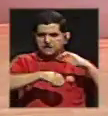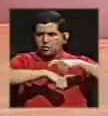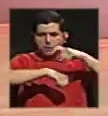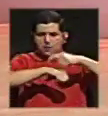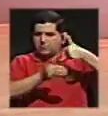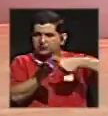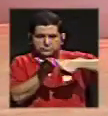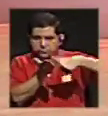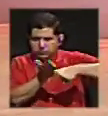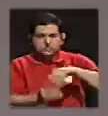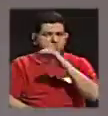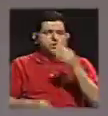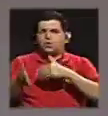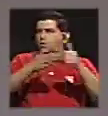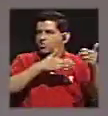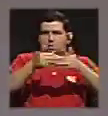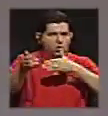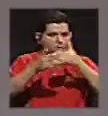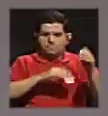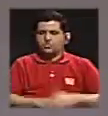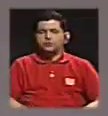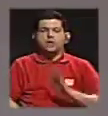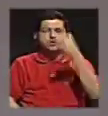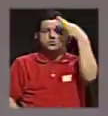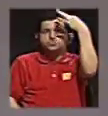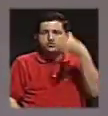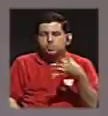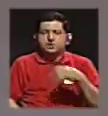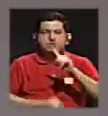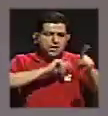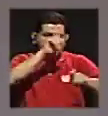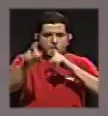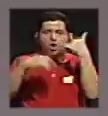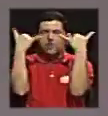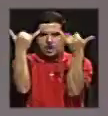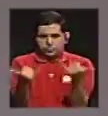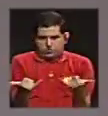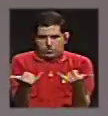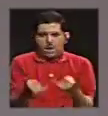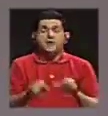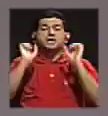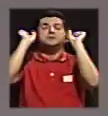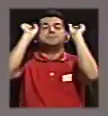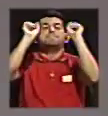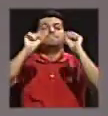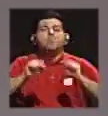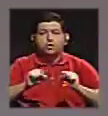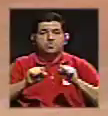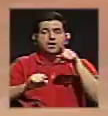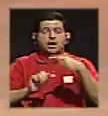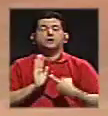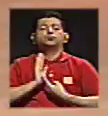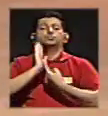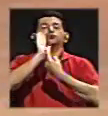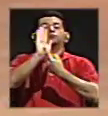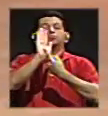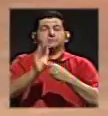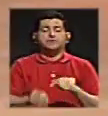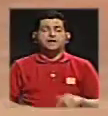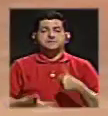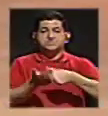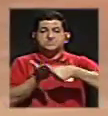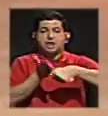votación y sin importar su posición en las encuestas actuales para que puedan presentarse al